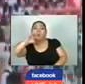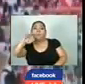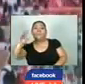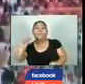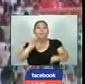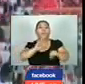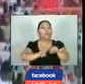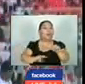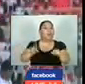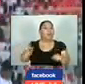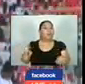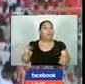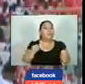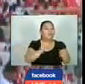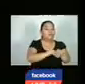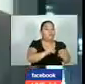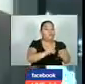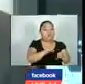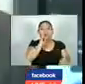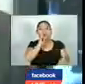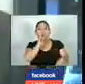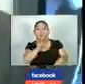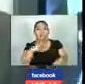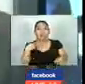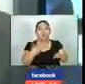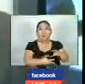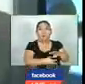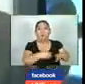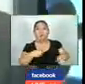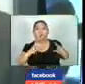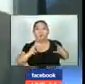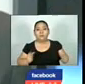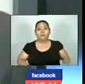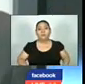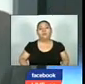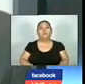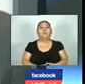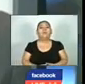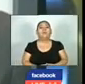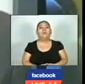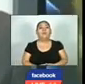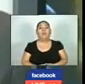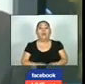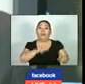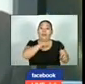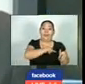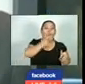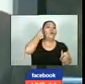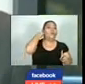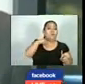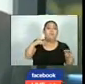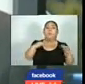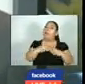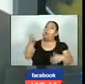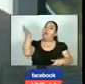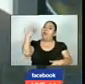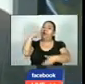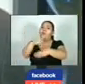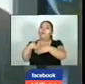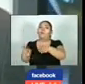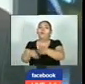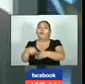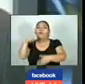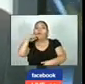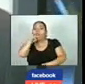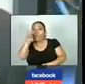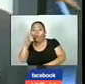Dinero que, de acuerdo al Ministerio Público, sustrajo de las arcas del Estado. González, quien también fue diputado por el Frente